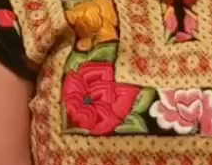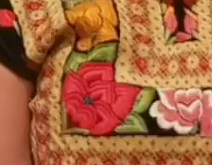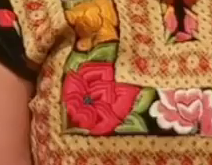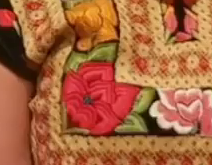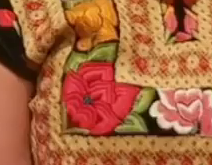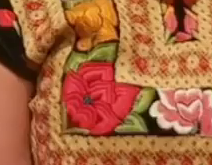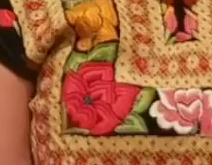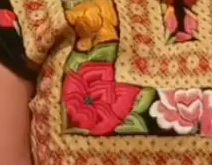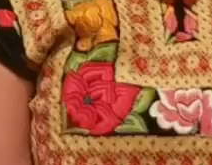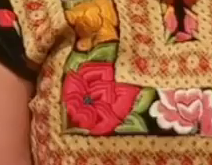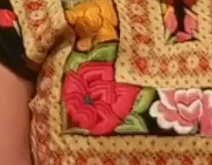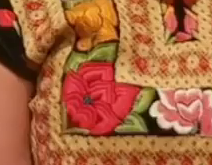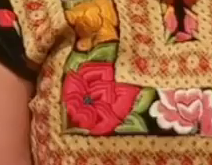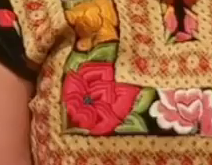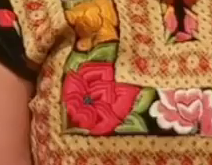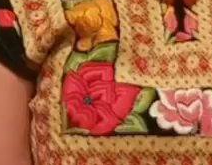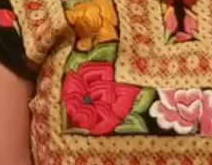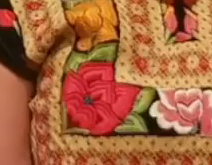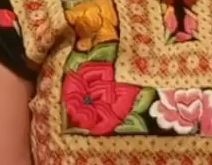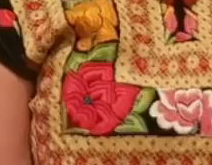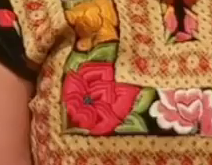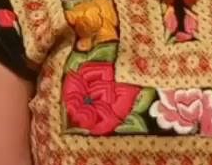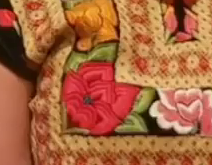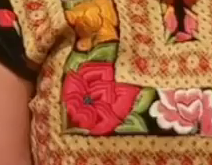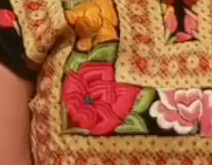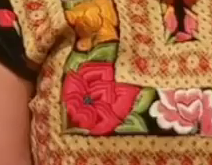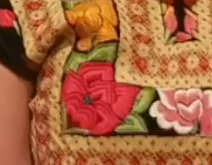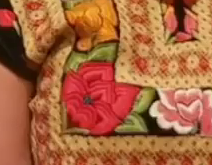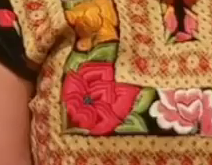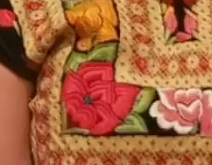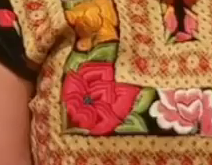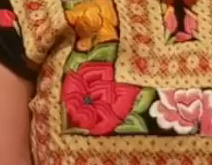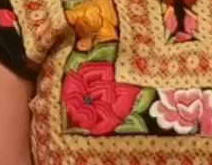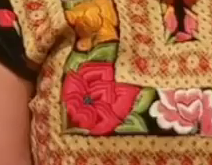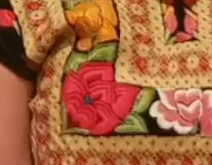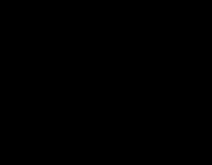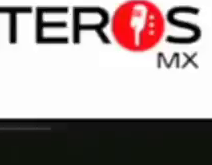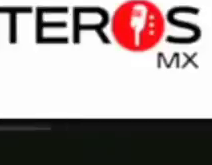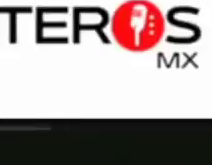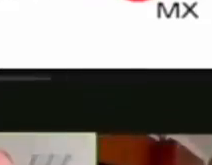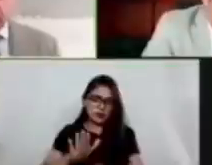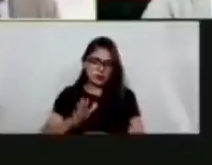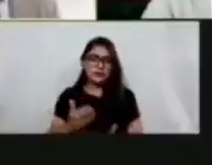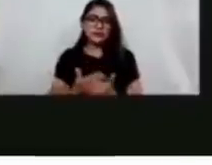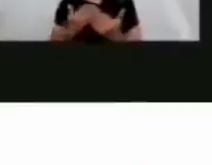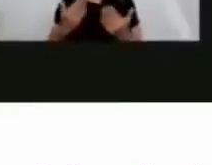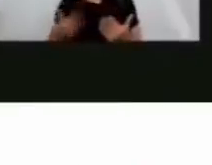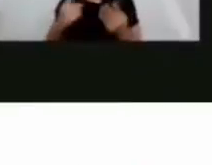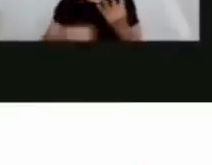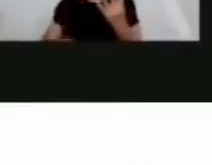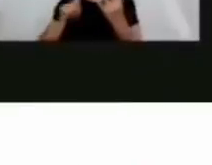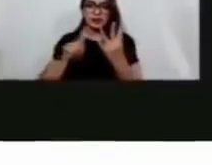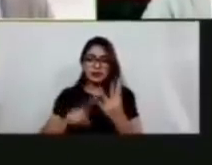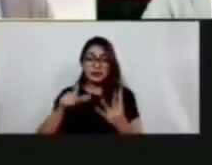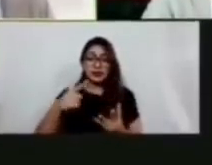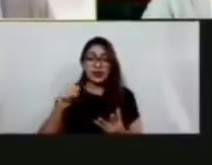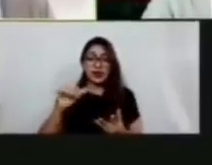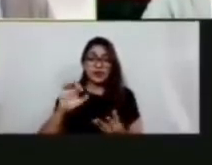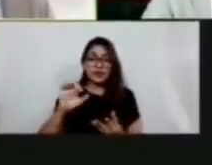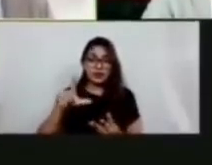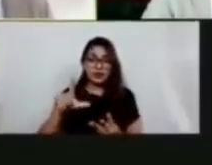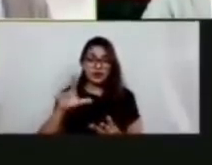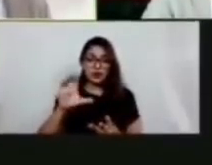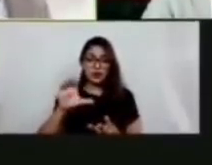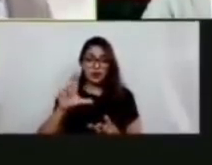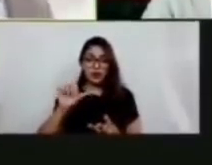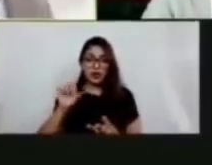Este es el final de el diputado del PAN, Gabriel Quadri. El Tribunal Electoral del Poder Judicial de la